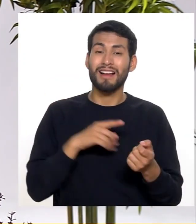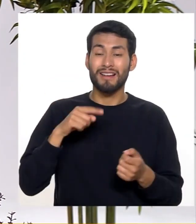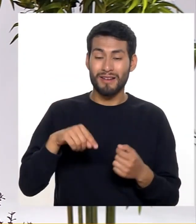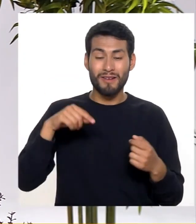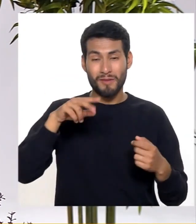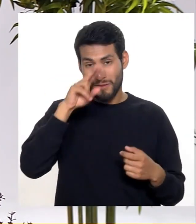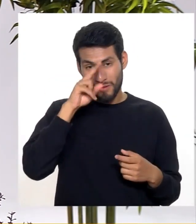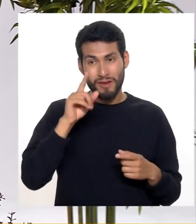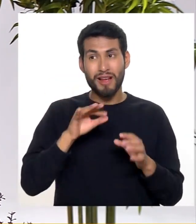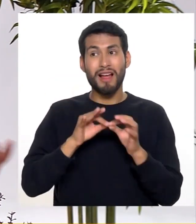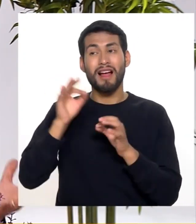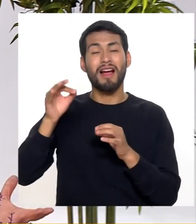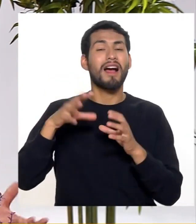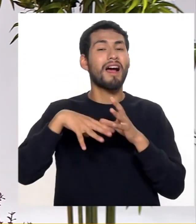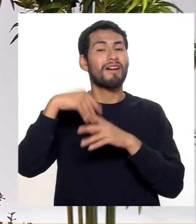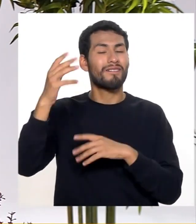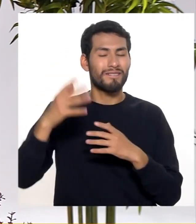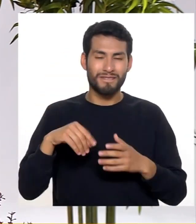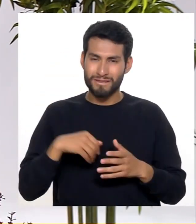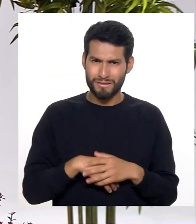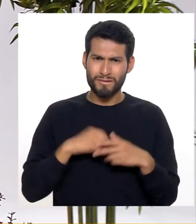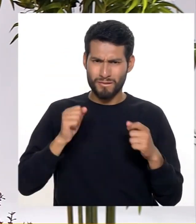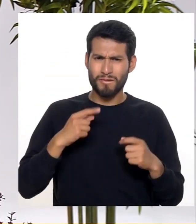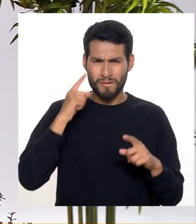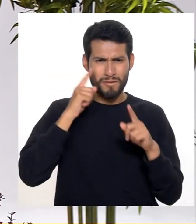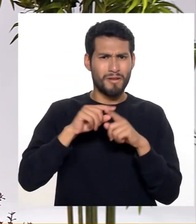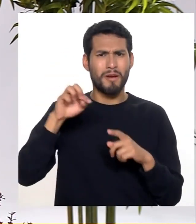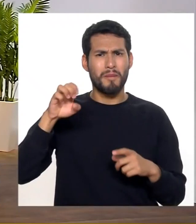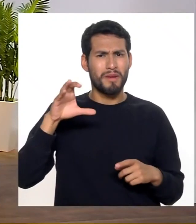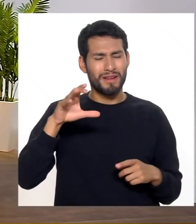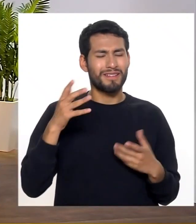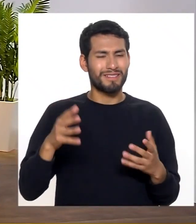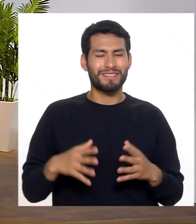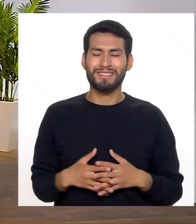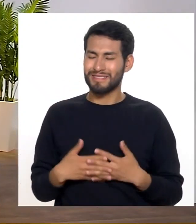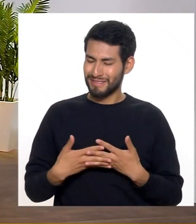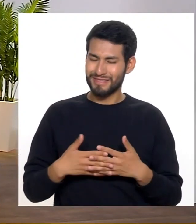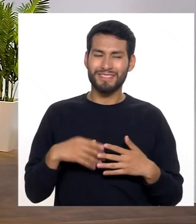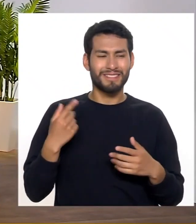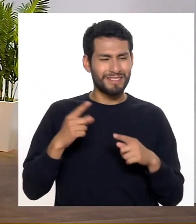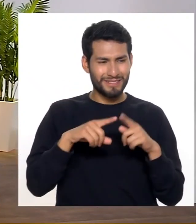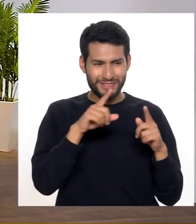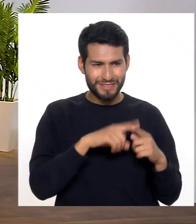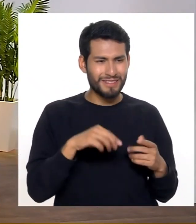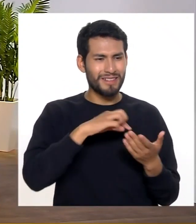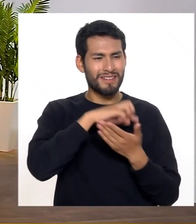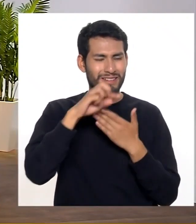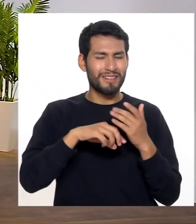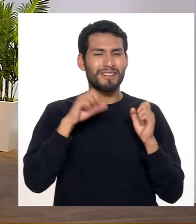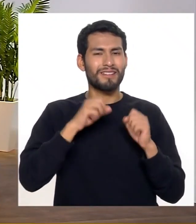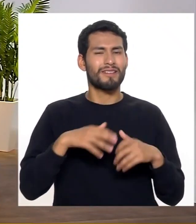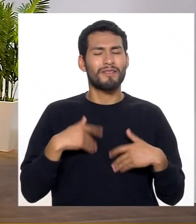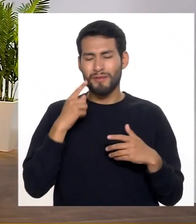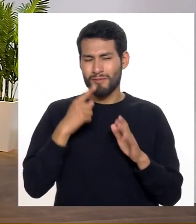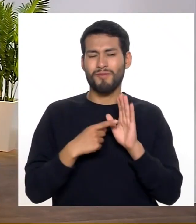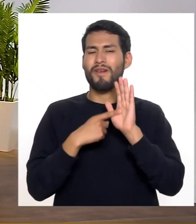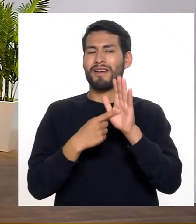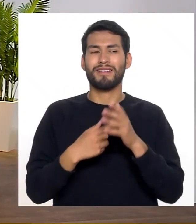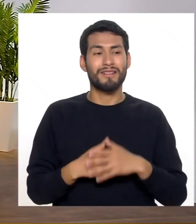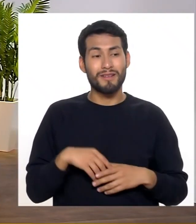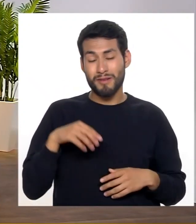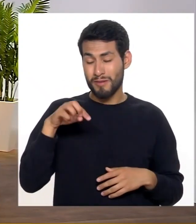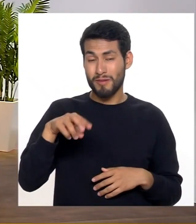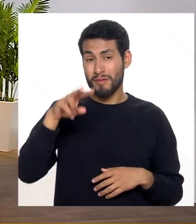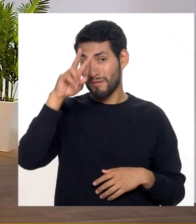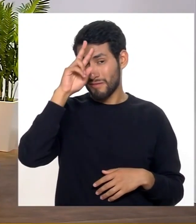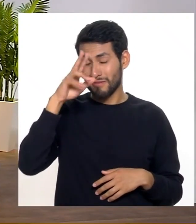en el extranjero, estar en la PEC, ¿por qué no estar en la PEC? Claro, tú, por supuesto, una, ¿no? Y diferentes eventos para que ellos sean protagonistas. Porque